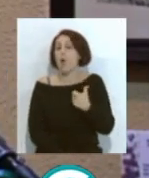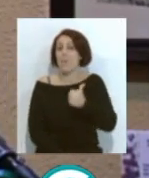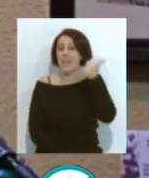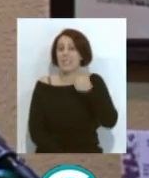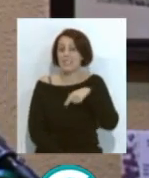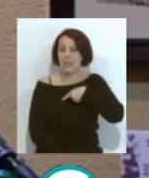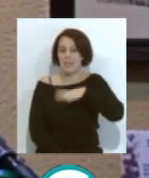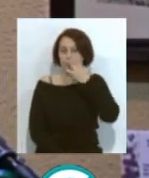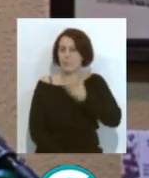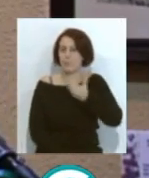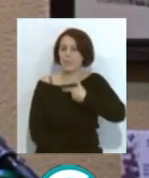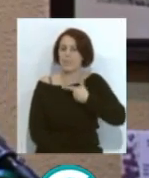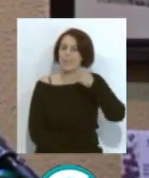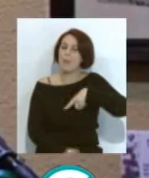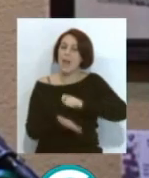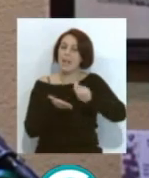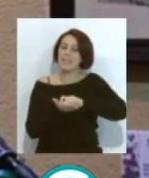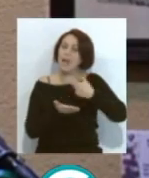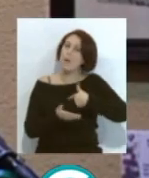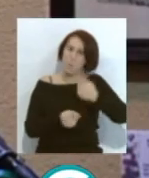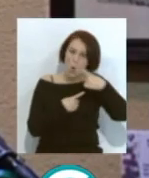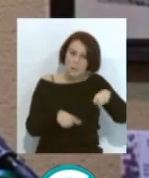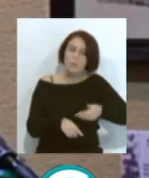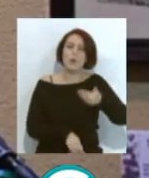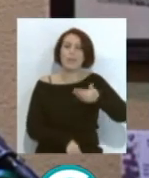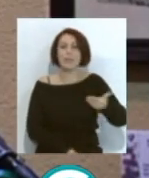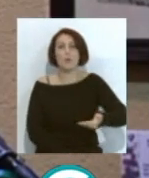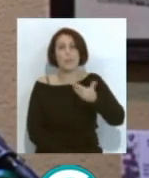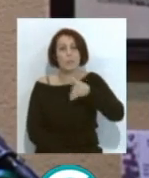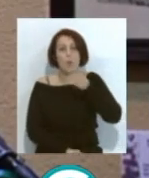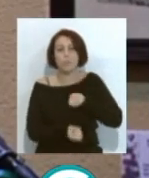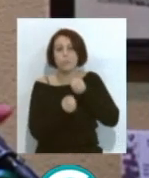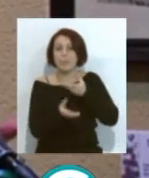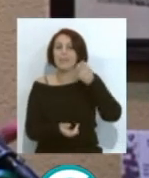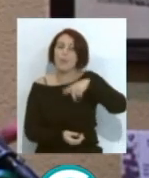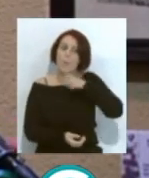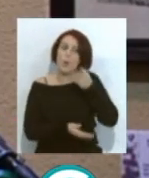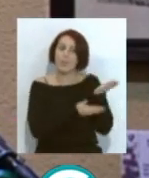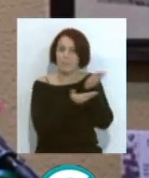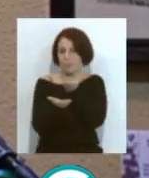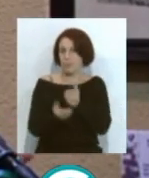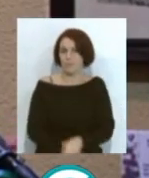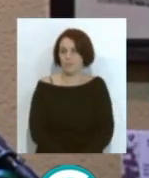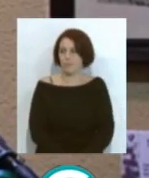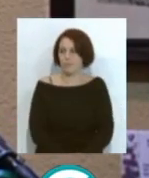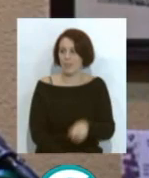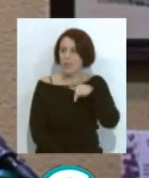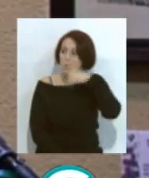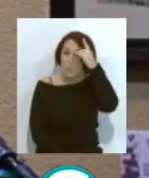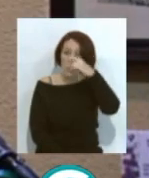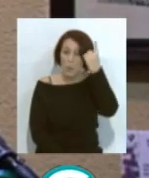El carnaval es importante por las letras, es importante por la música, es importante por las manifestaciones, pero también por esto. Esto es